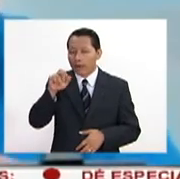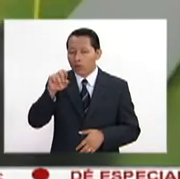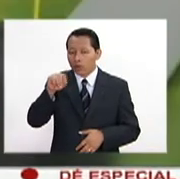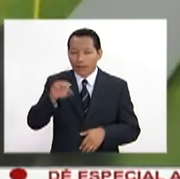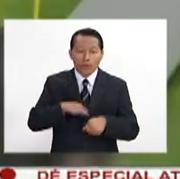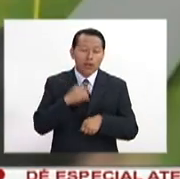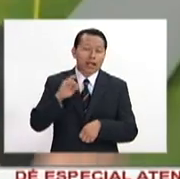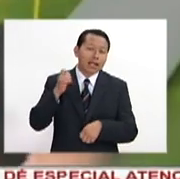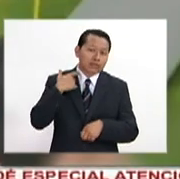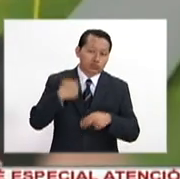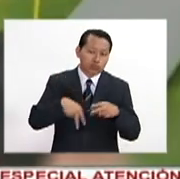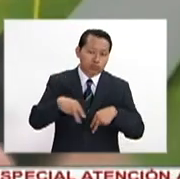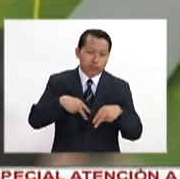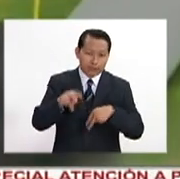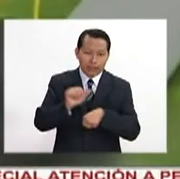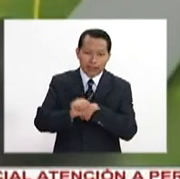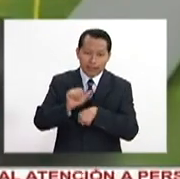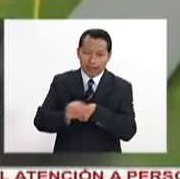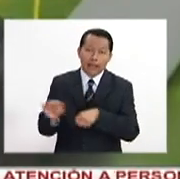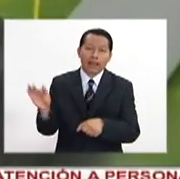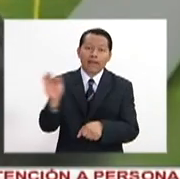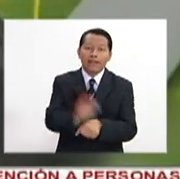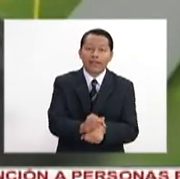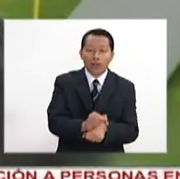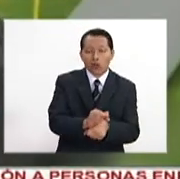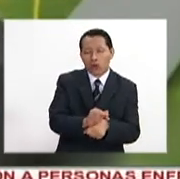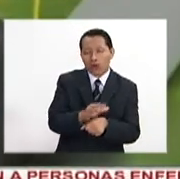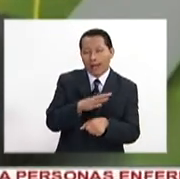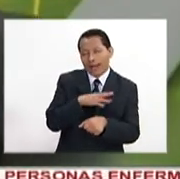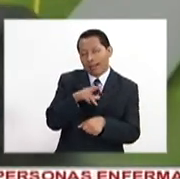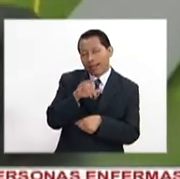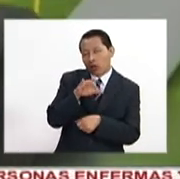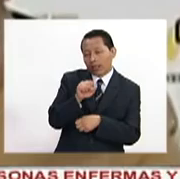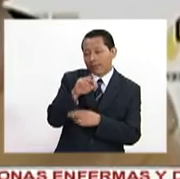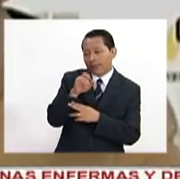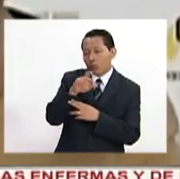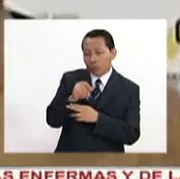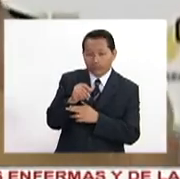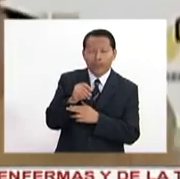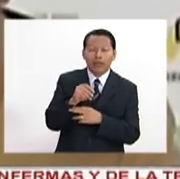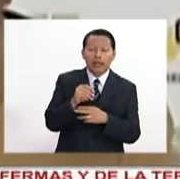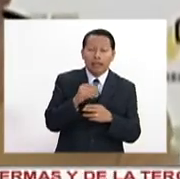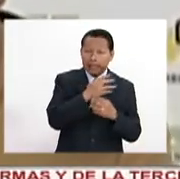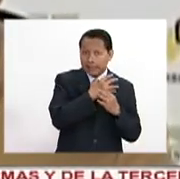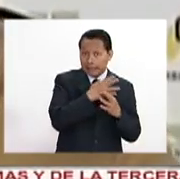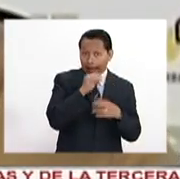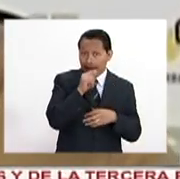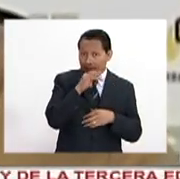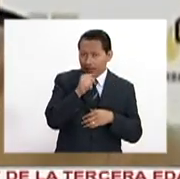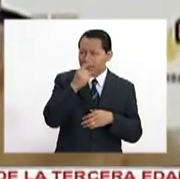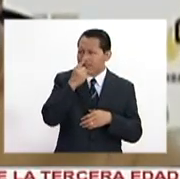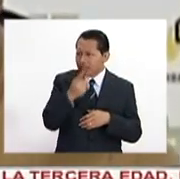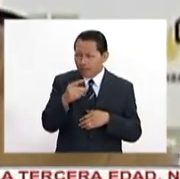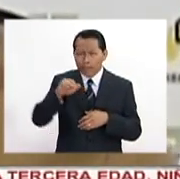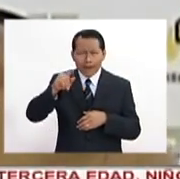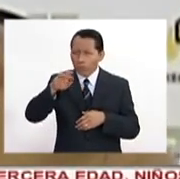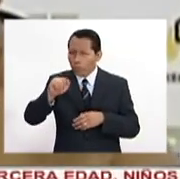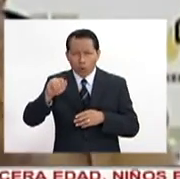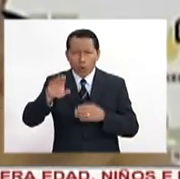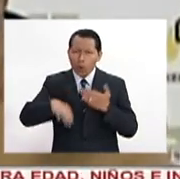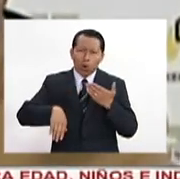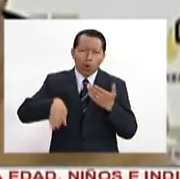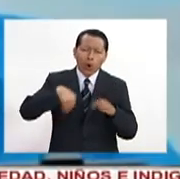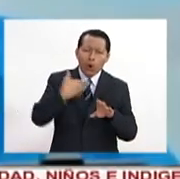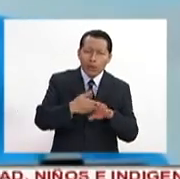exfutbolista argentino defendiera a Nicolás Maduro. Capriles aseguró que Maduro lo único que ha hecho es destruir a Venezuela y dijo: el que